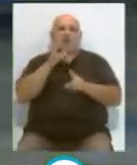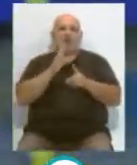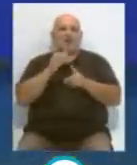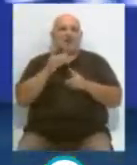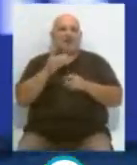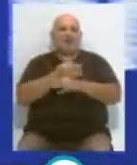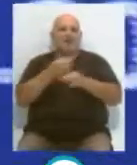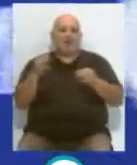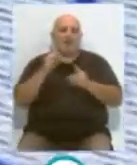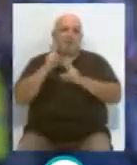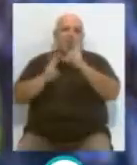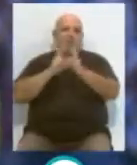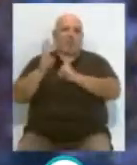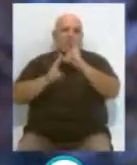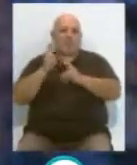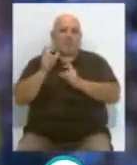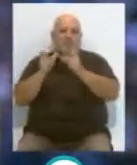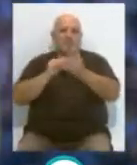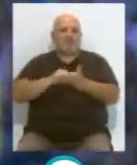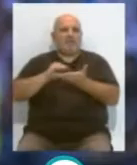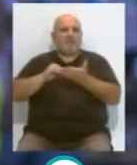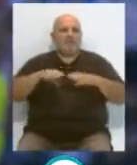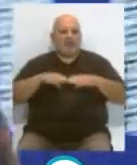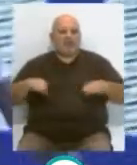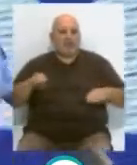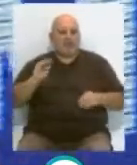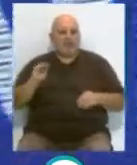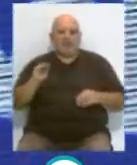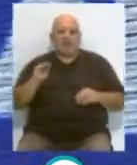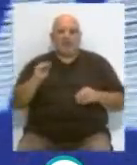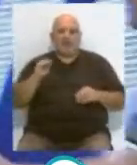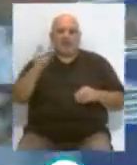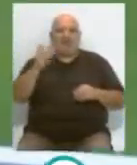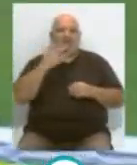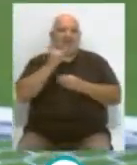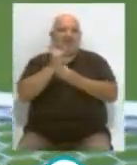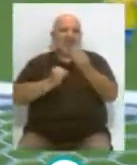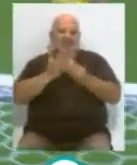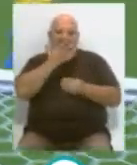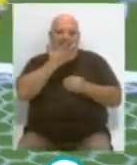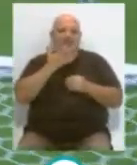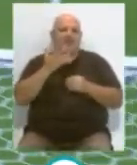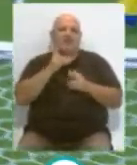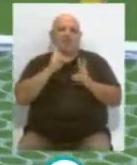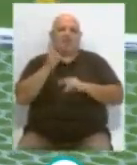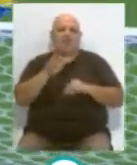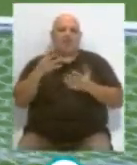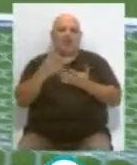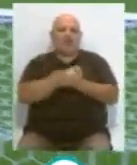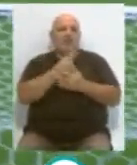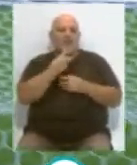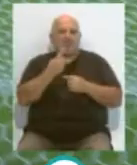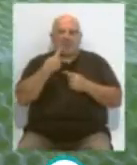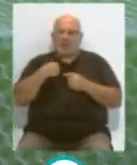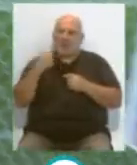fue vilipendiado por los periodistas argentinos, y el Fideo lo pagó así, le contestó así a todos